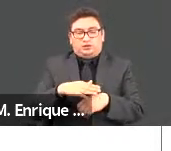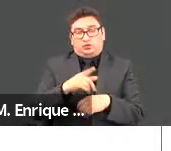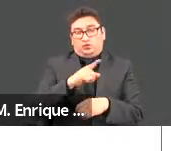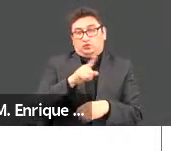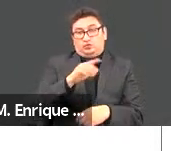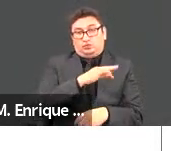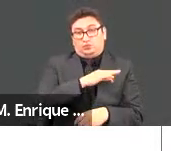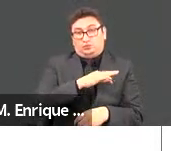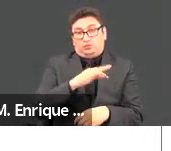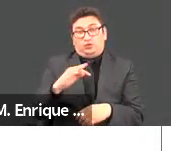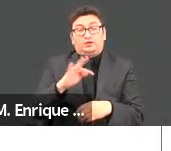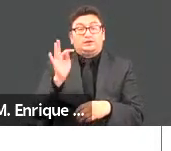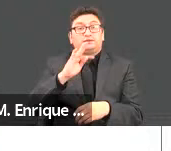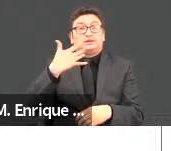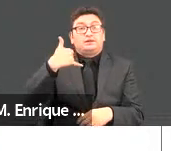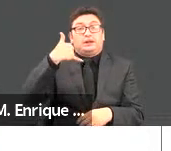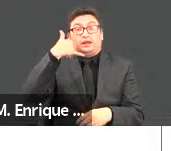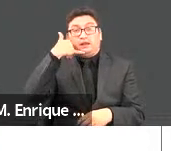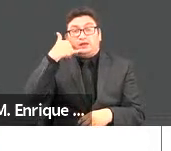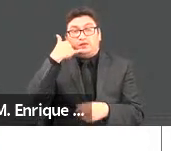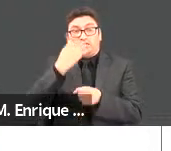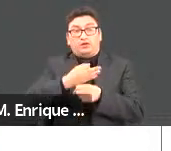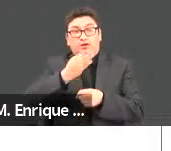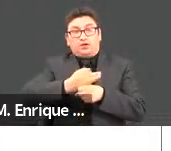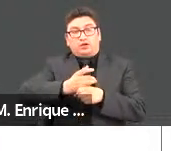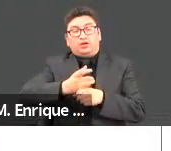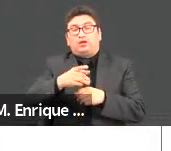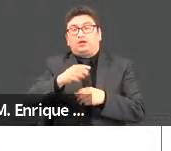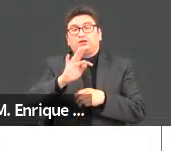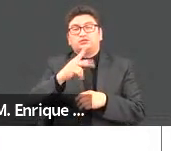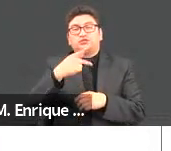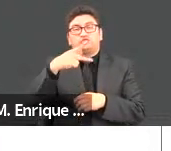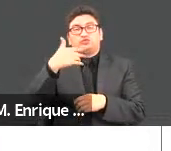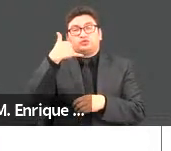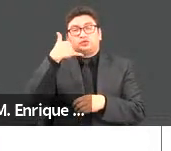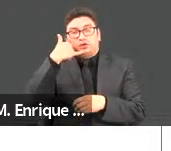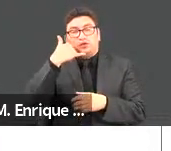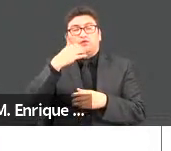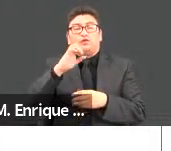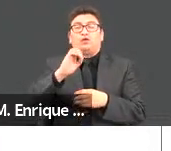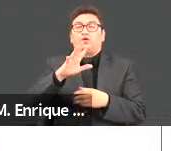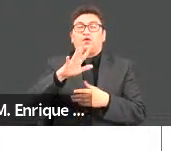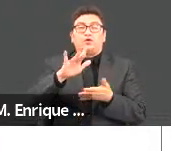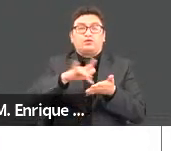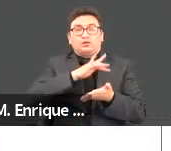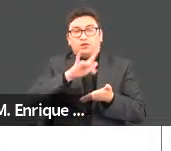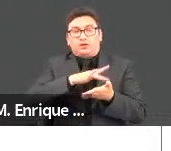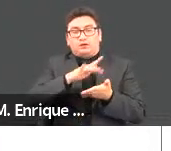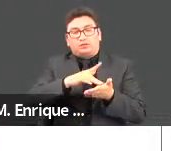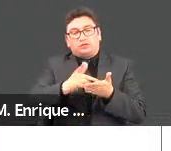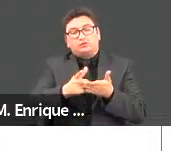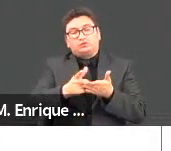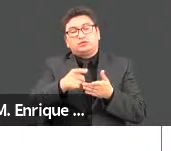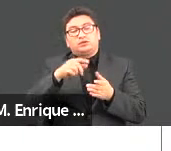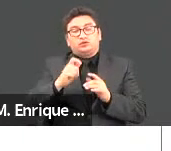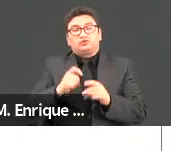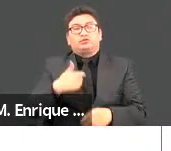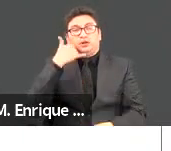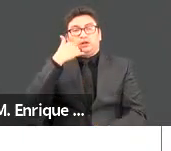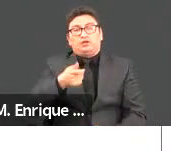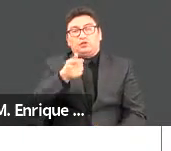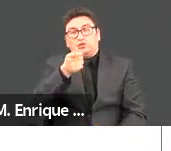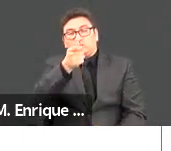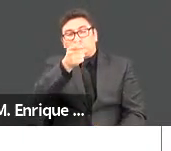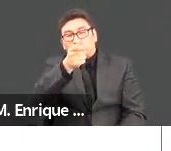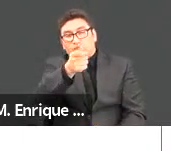tomen algún dispositivo electrónico que tengan a la mano, como puede ser un celular, una tableta, y acerquen en formato